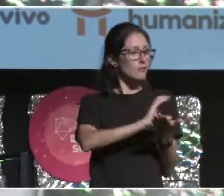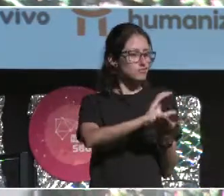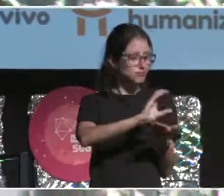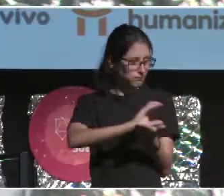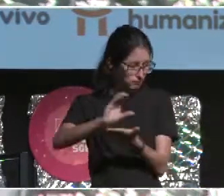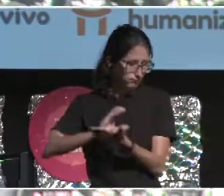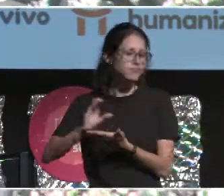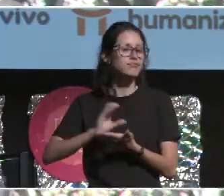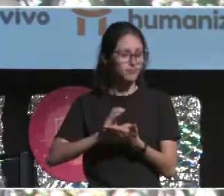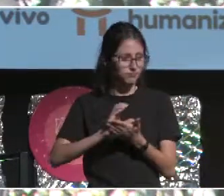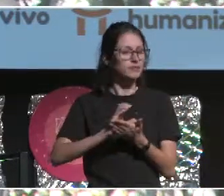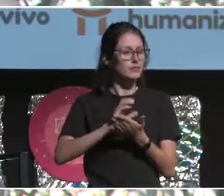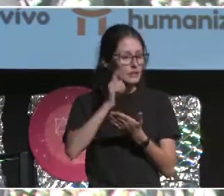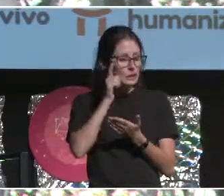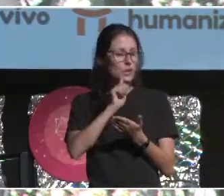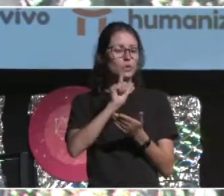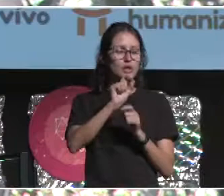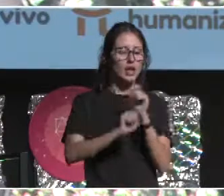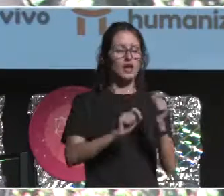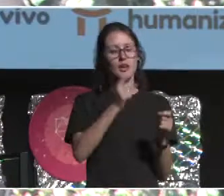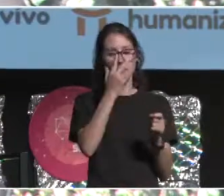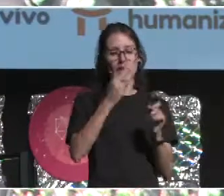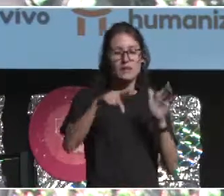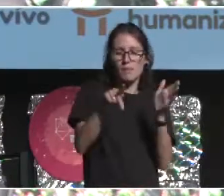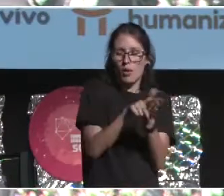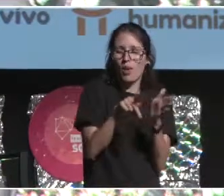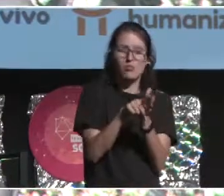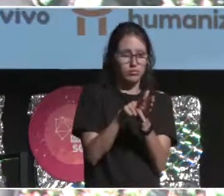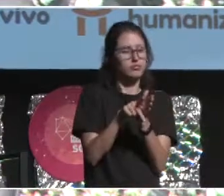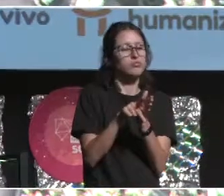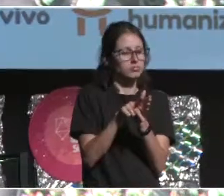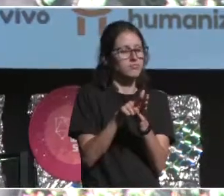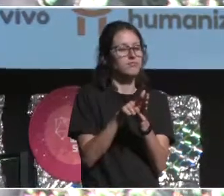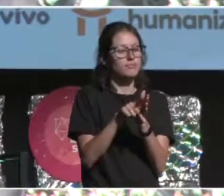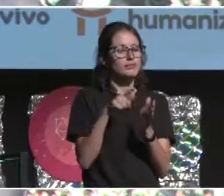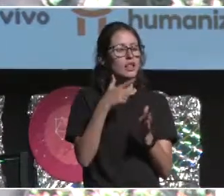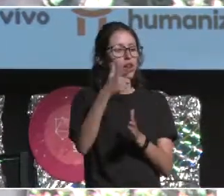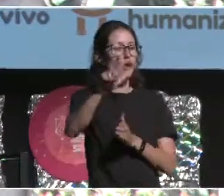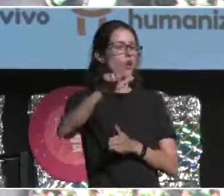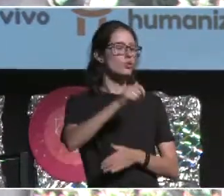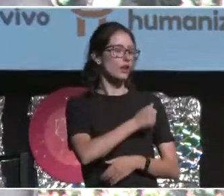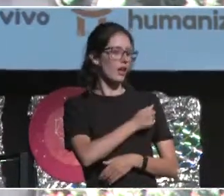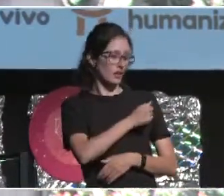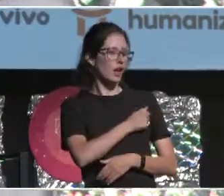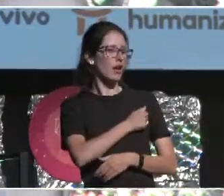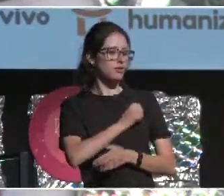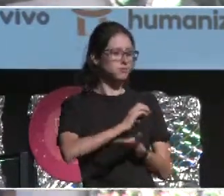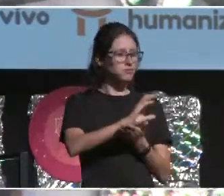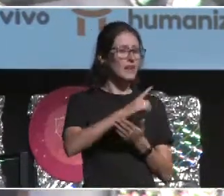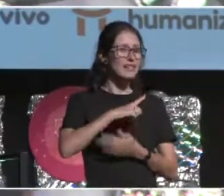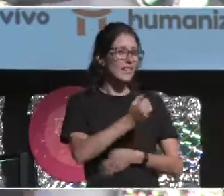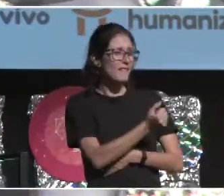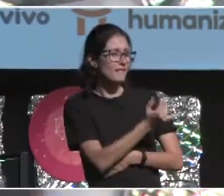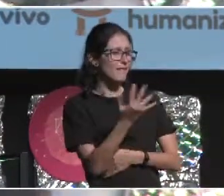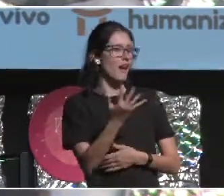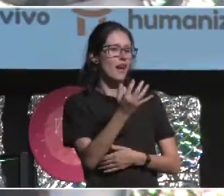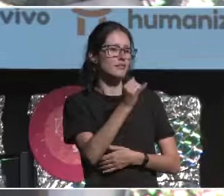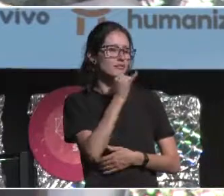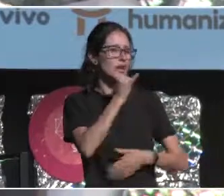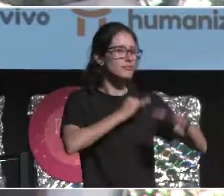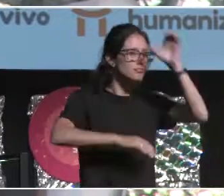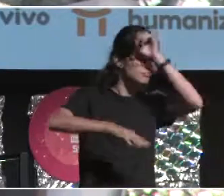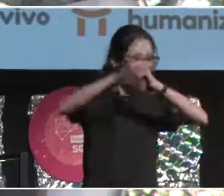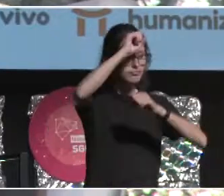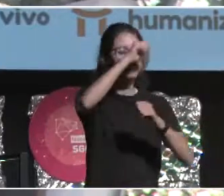International Development Research Center de Canadá, y ahí hemos tenido varios aprendizajes. Por ejemplo, en este momento tenemos